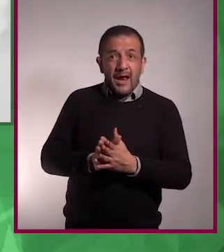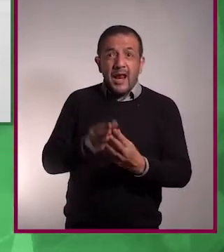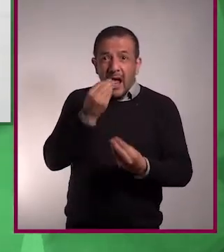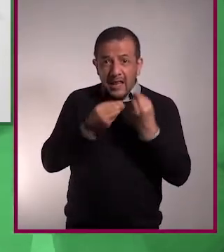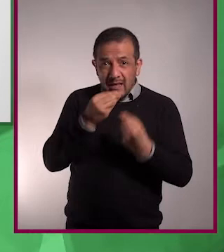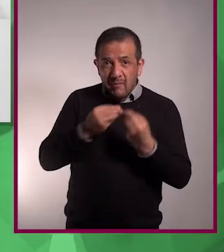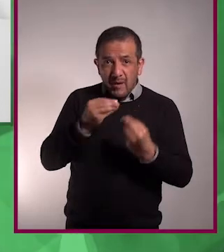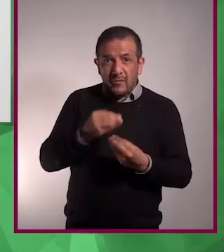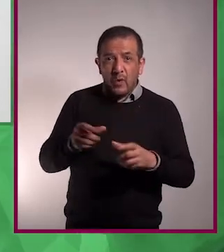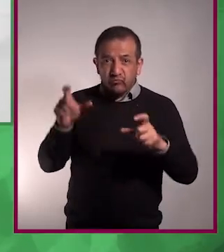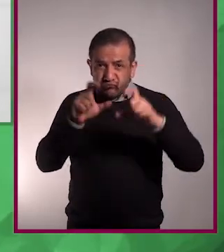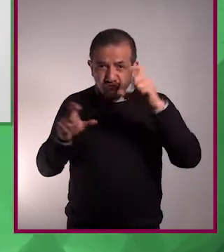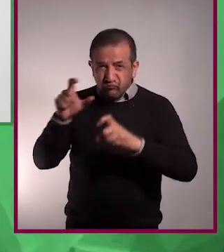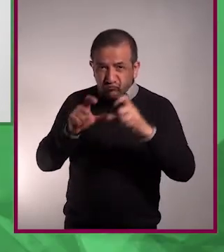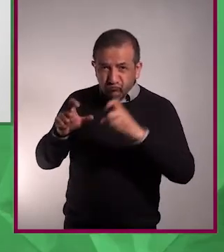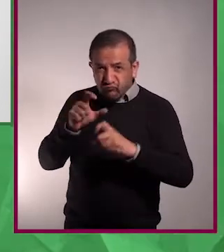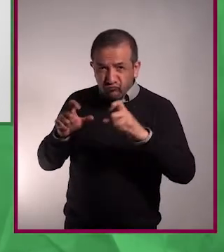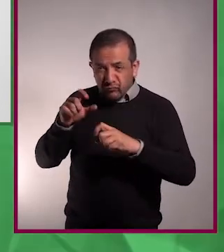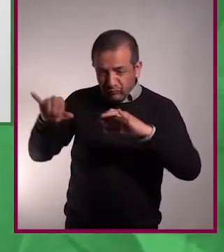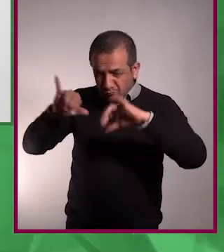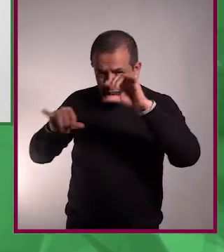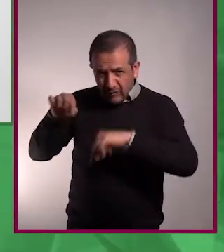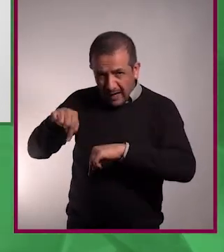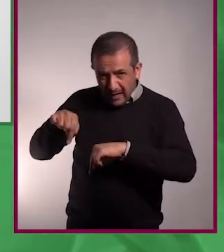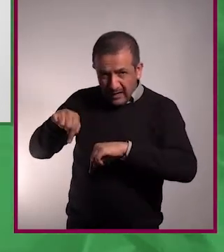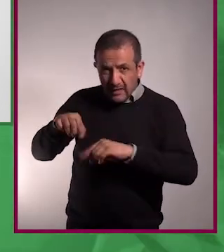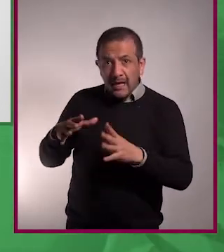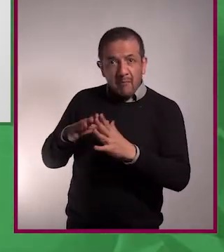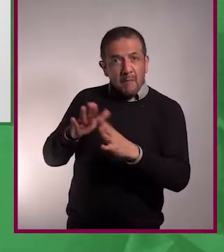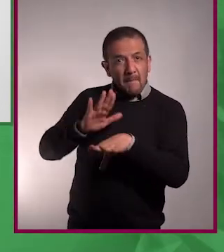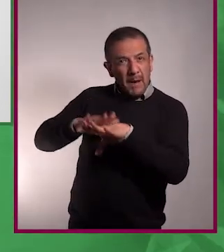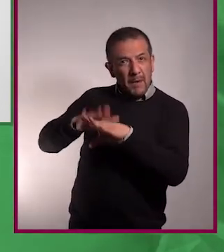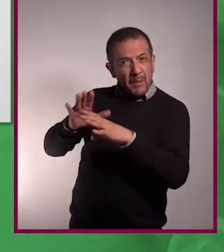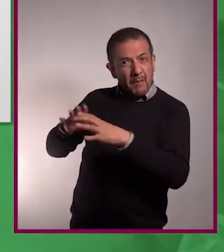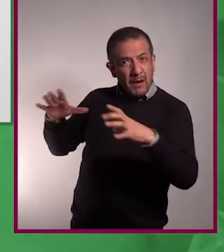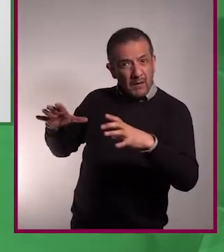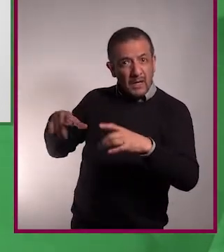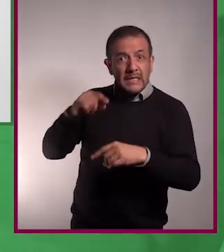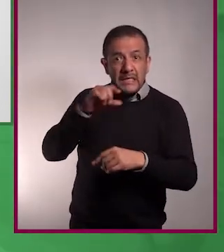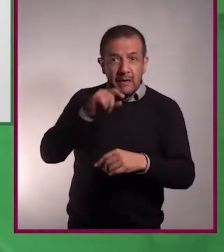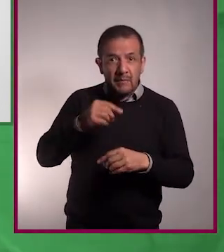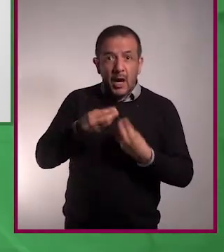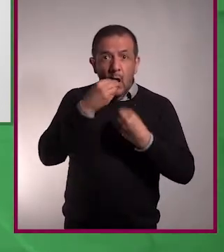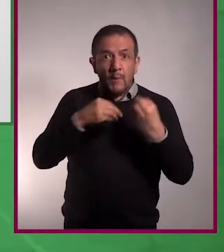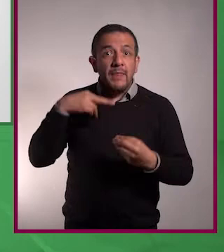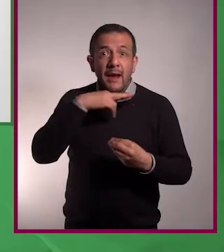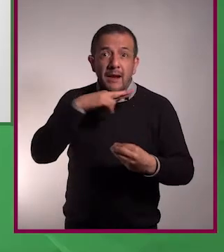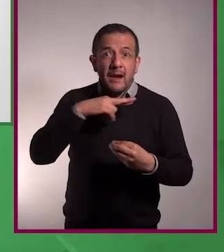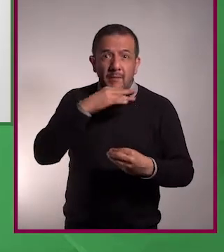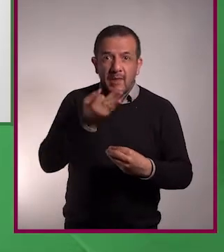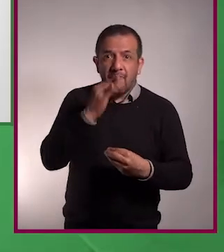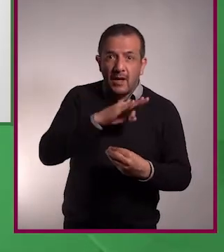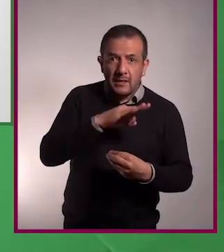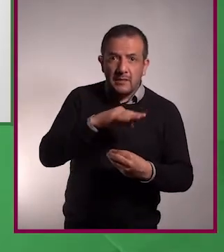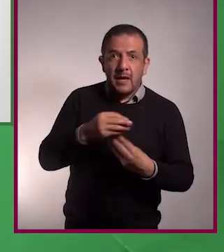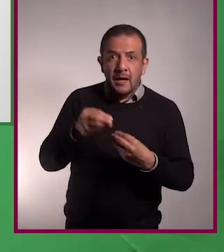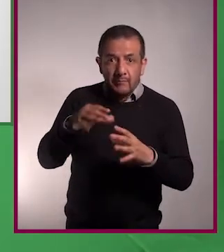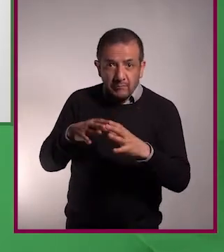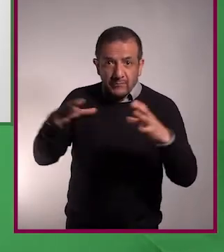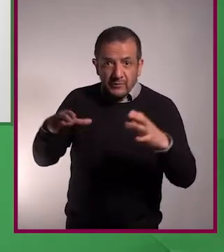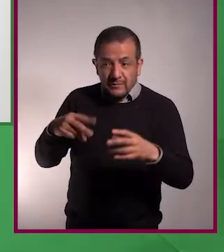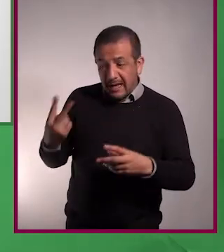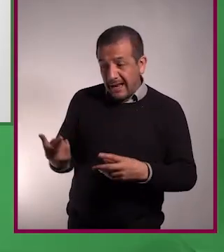alimentos procesados y ultraprocesados creció más de 25% y el consumo de comida rápida creció casi un